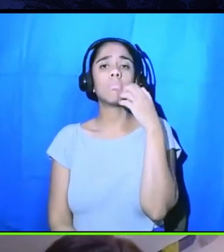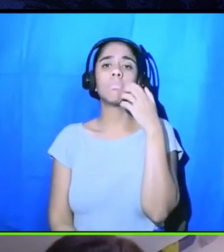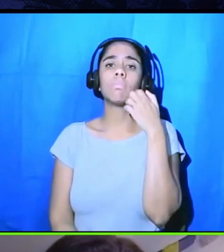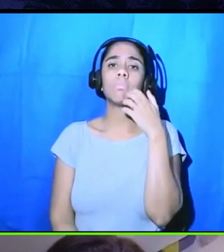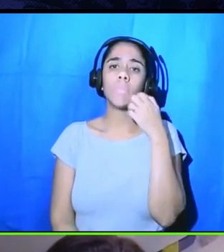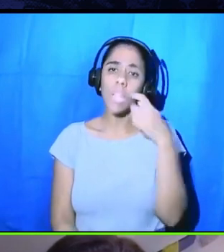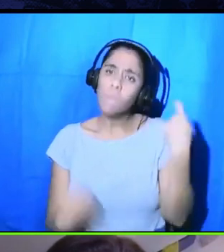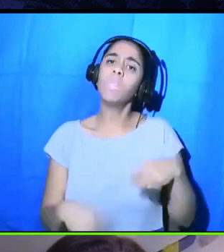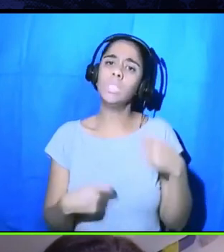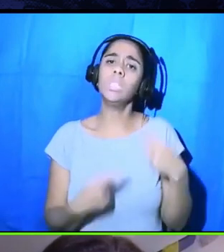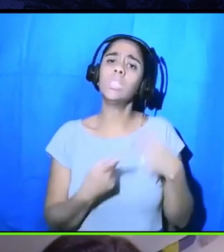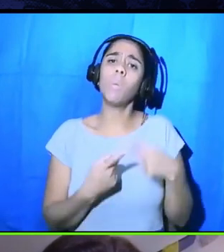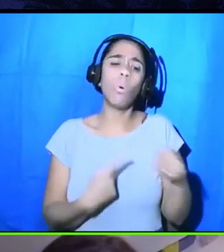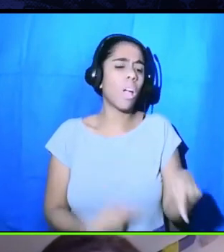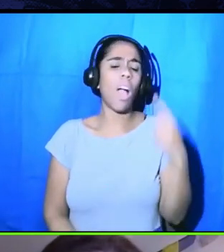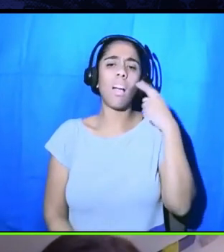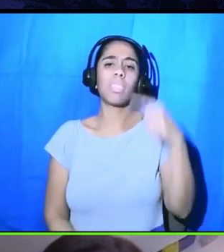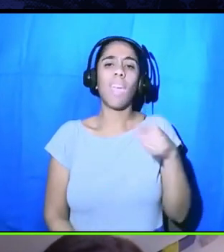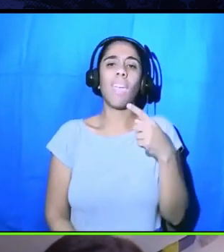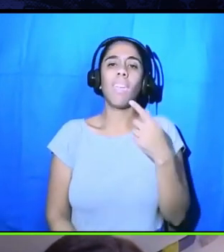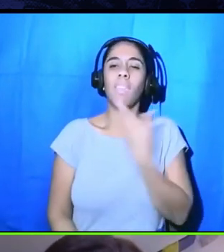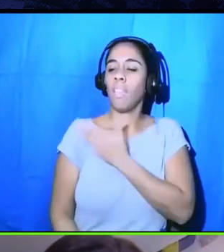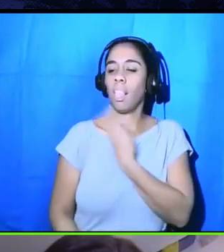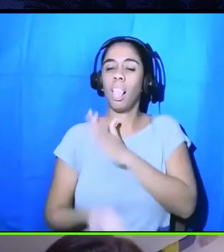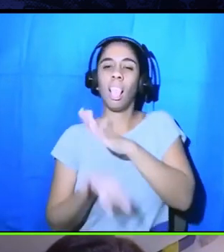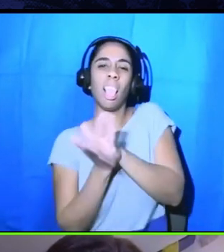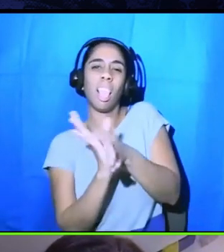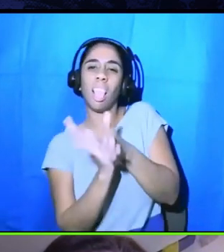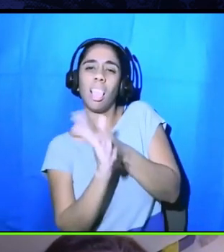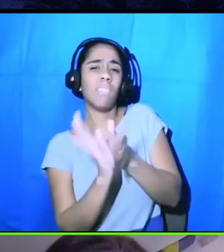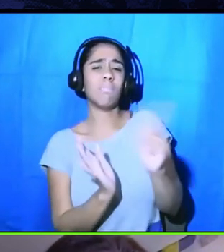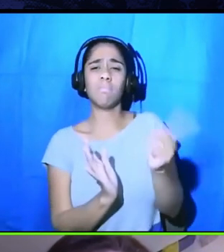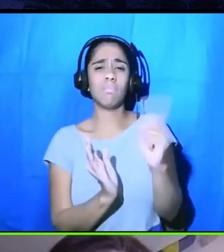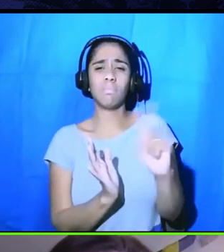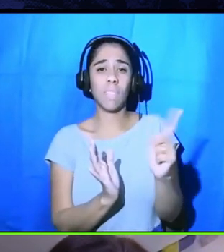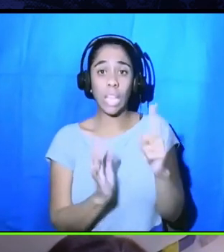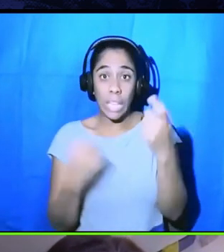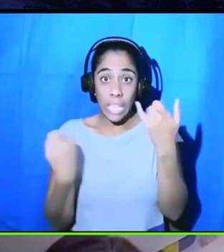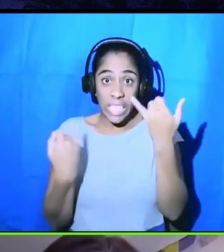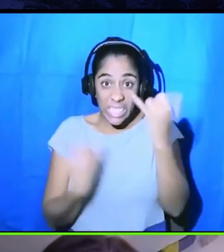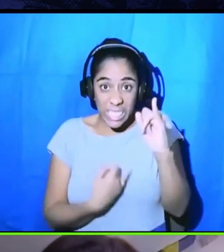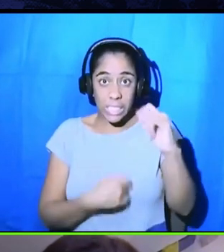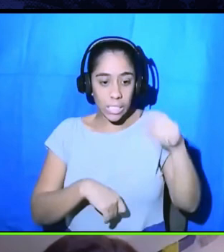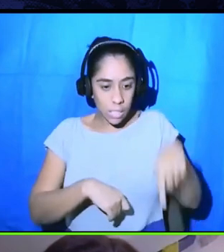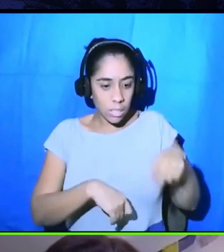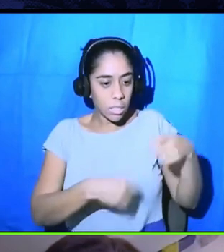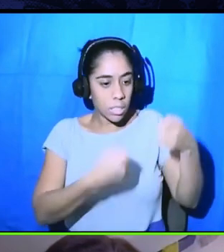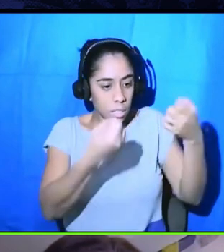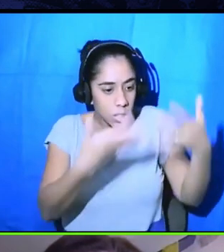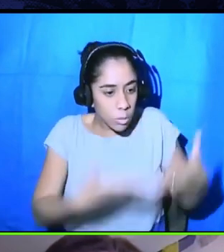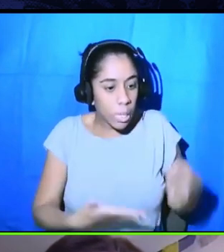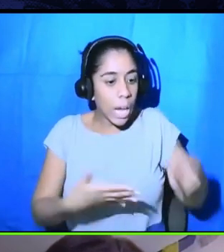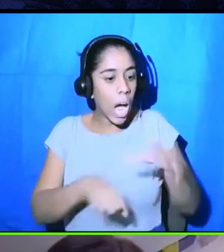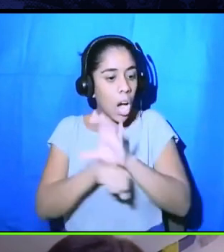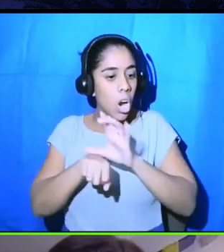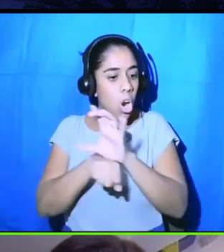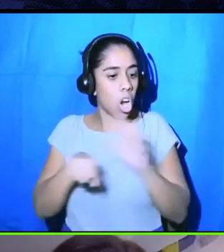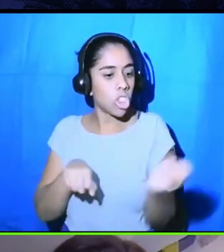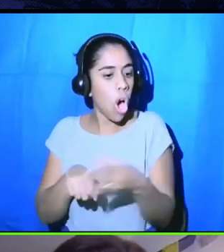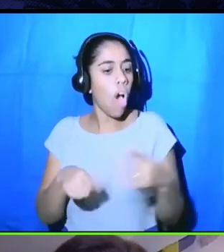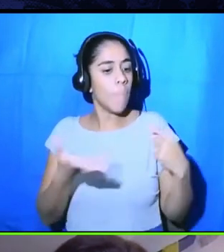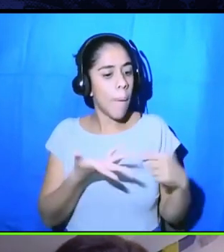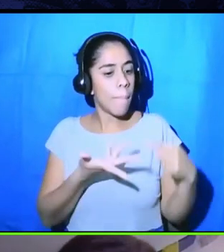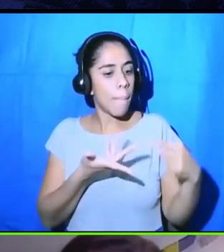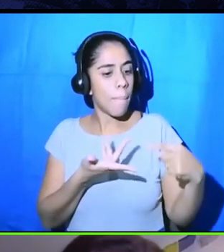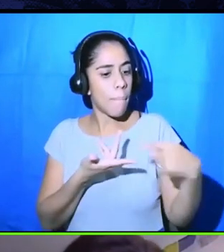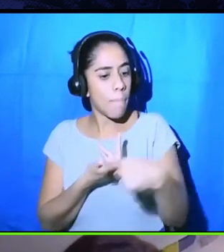porque muchas veces en ello es innato ese deseo de igualdad de no discriminación de no exclusión